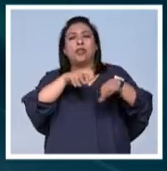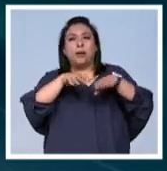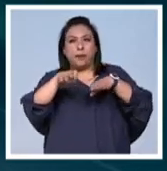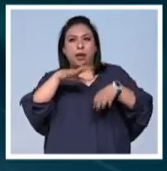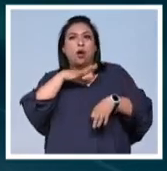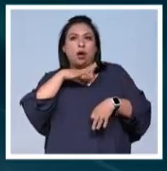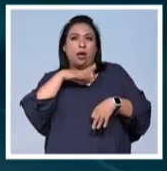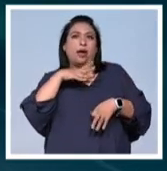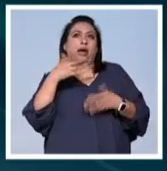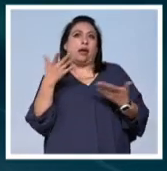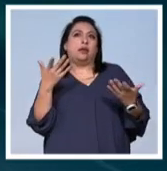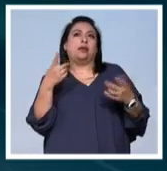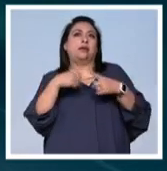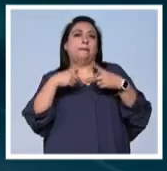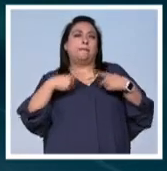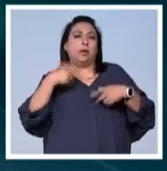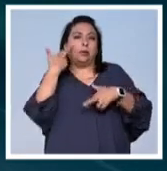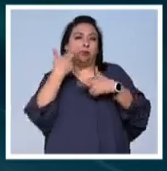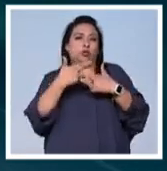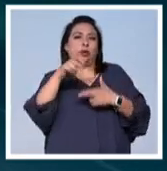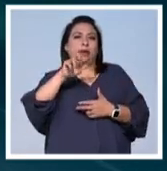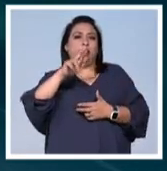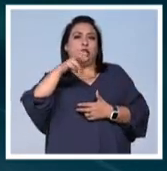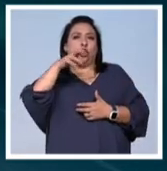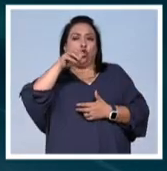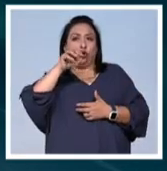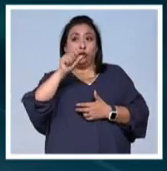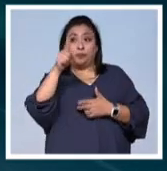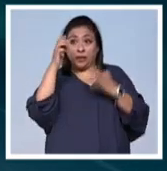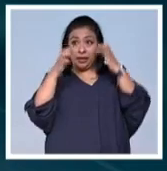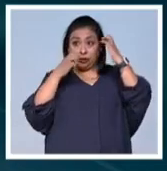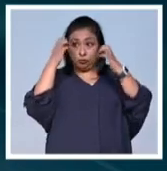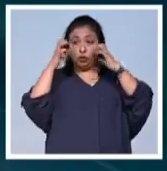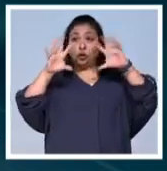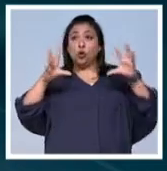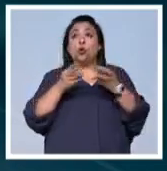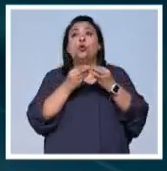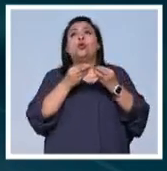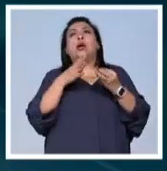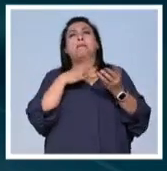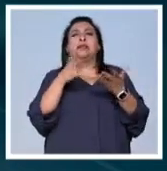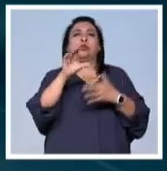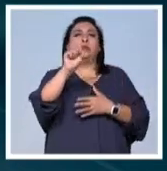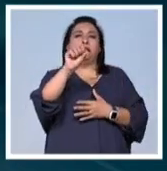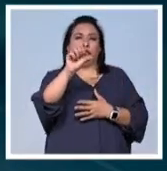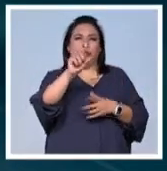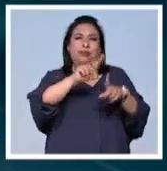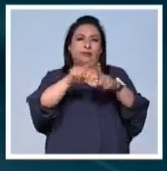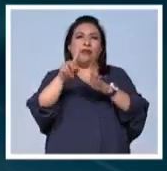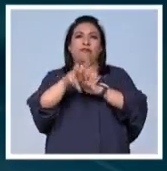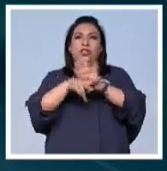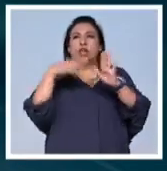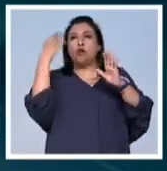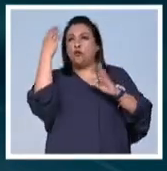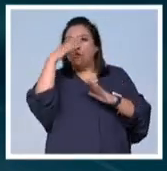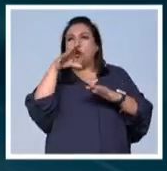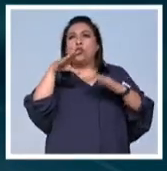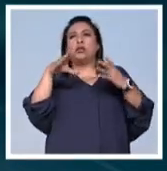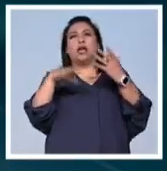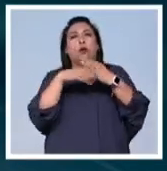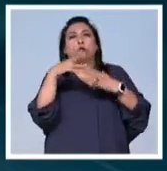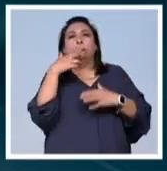llevaron a cabo sobre todos los arqueólogos la exposición está compuesta por unas 60 piezas videos fotografías y